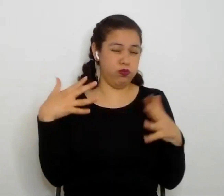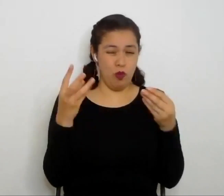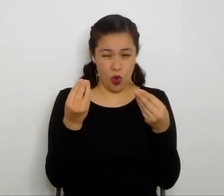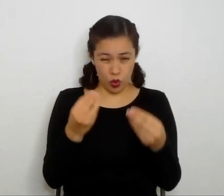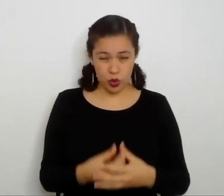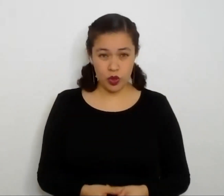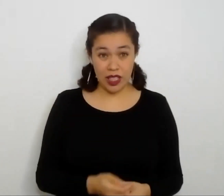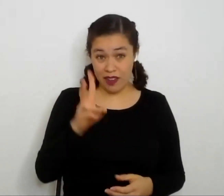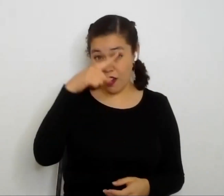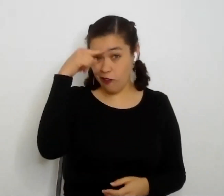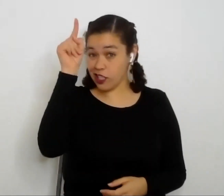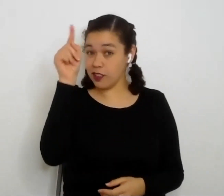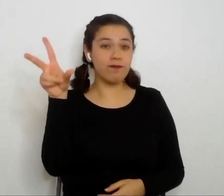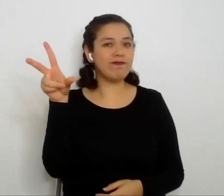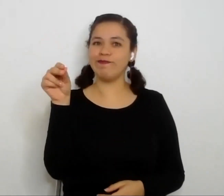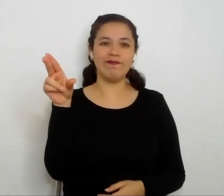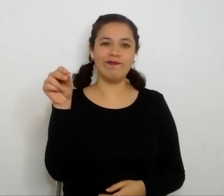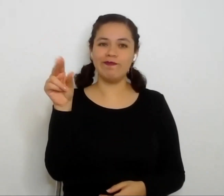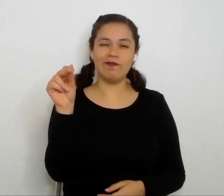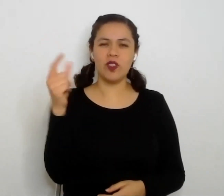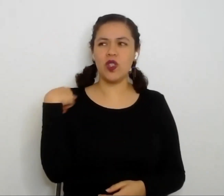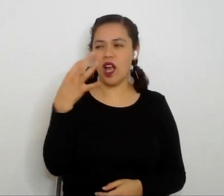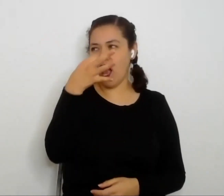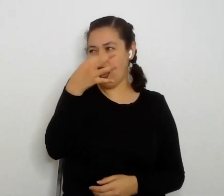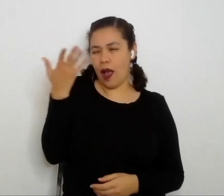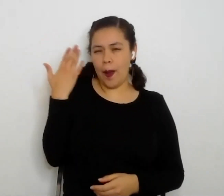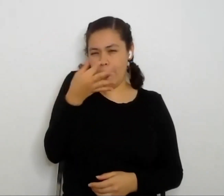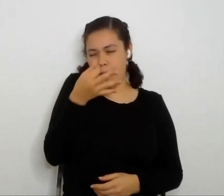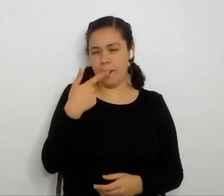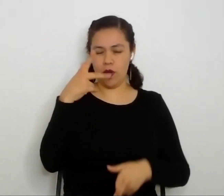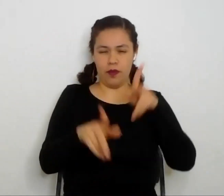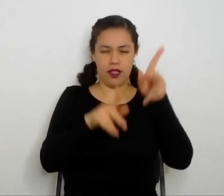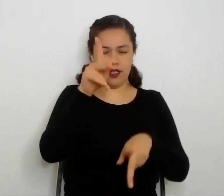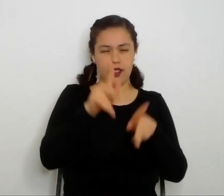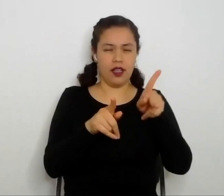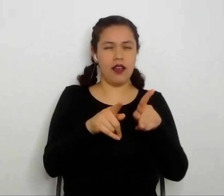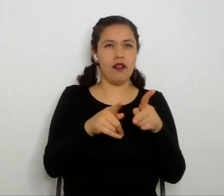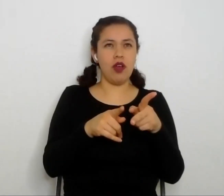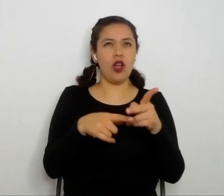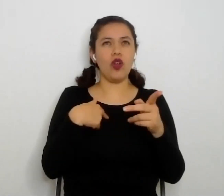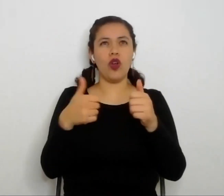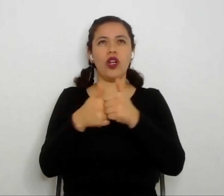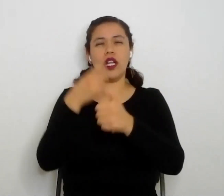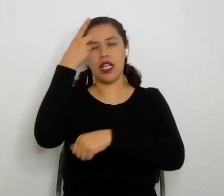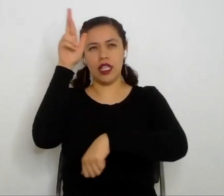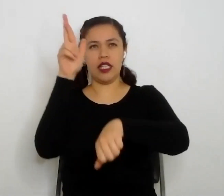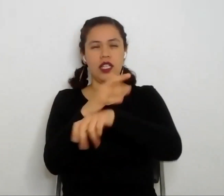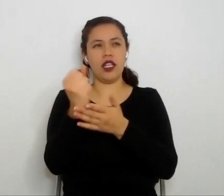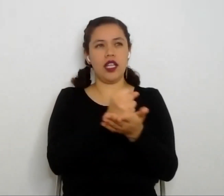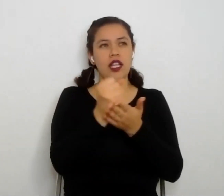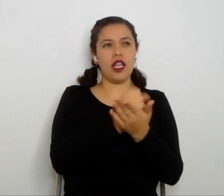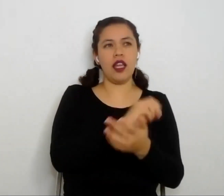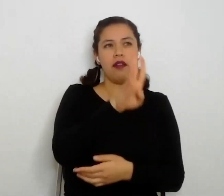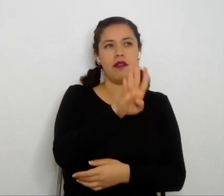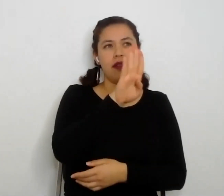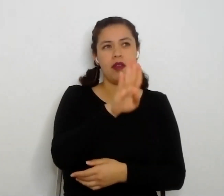No es fácil. Bueno, hace poco platicaba con el director de crédito del BBVA, que lo conozco,